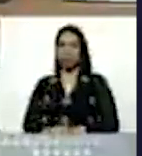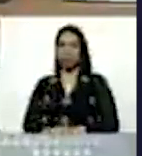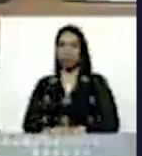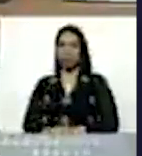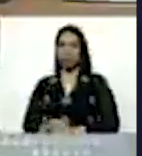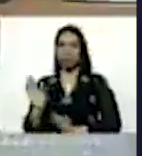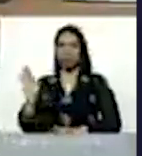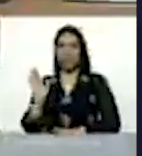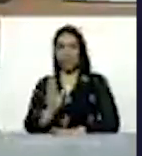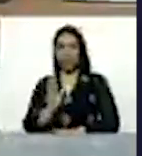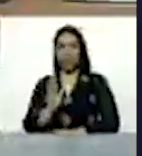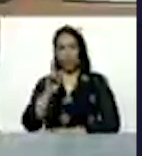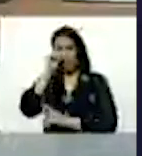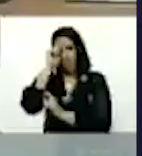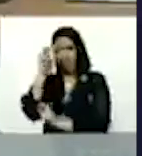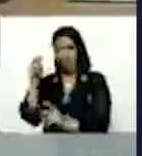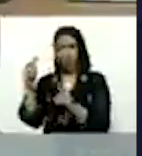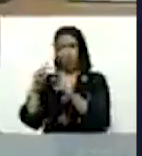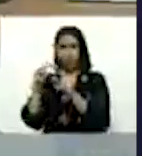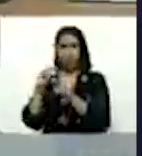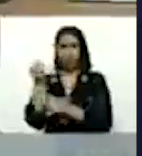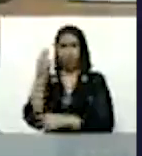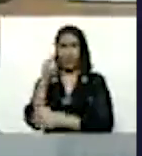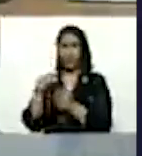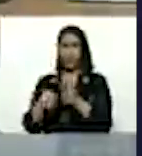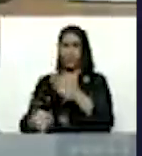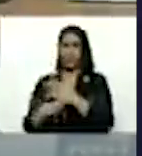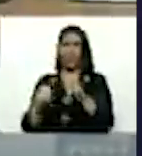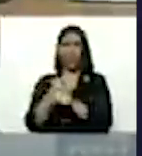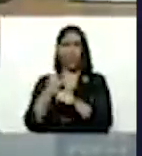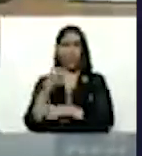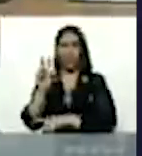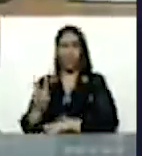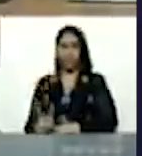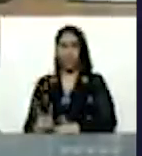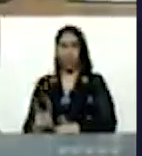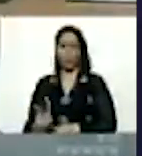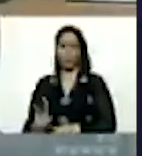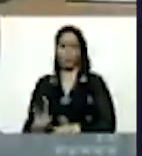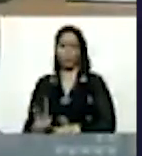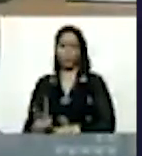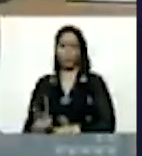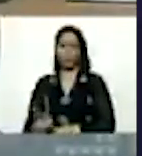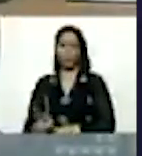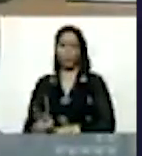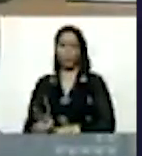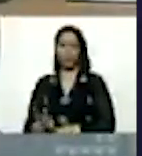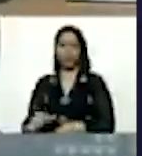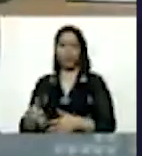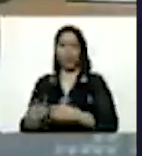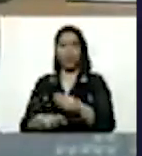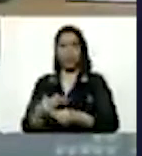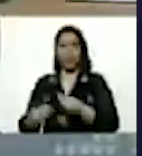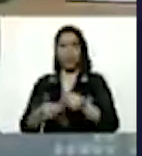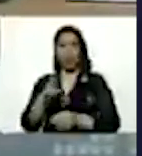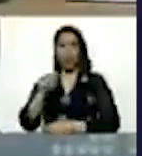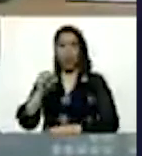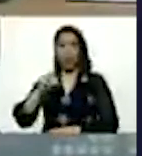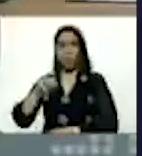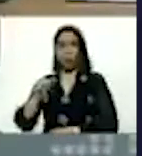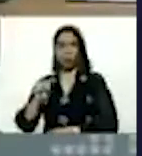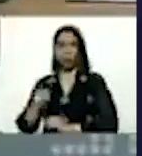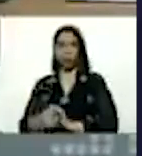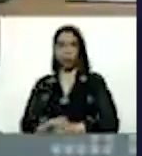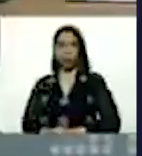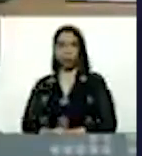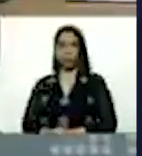Vengo a reconocerlo en la Asamblea Nacional. Vamos a trabajar por Venezuela. ¿Y qué hizo Ramos Alú?